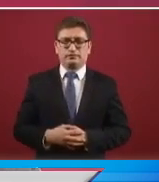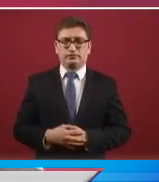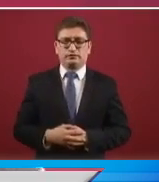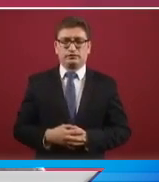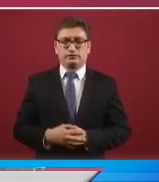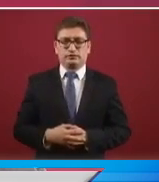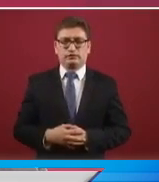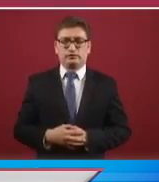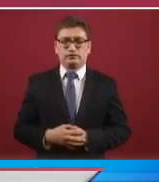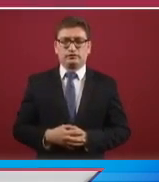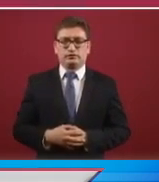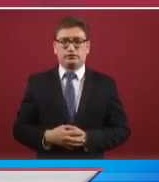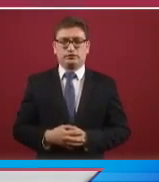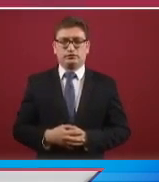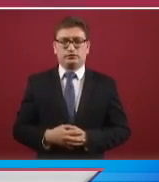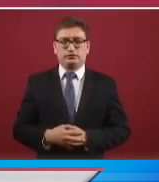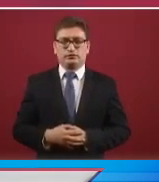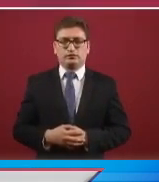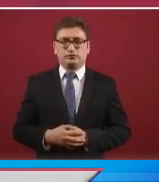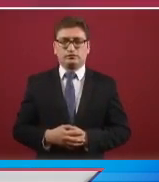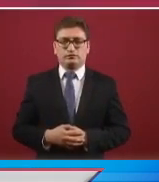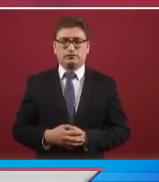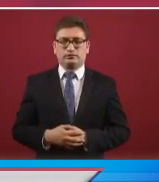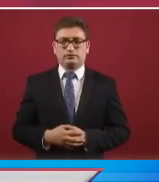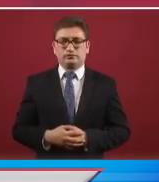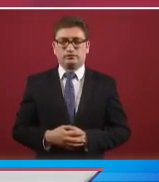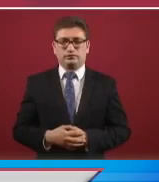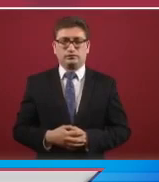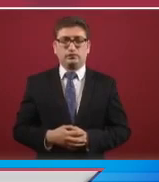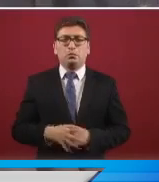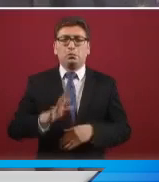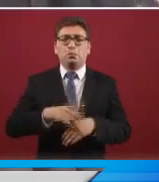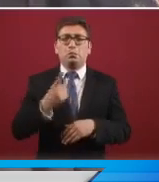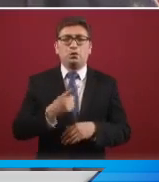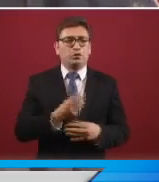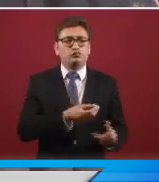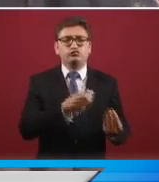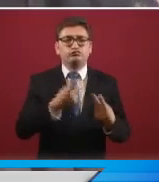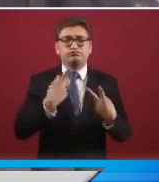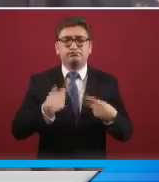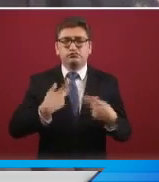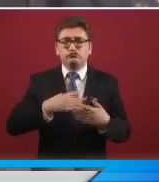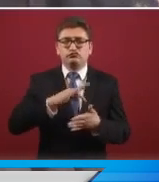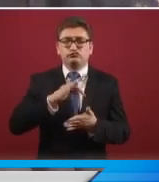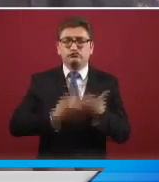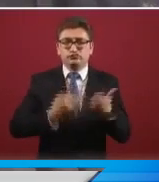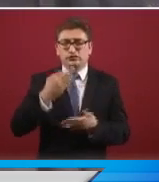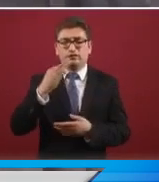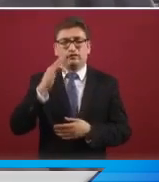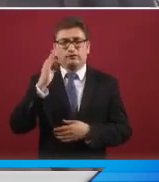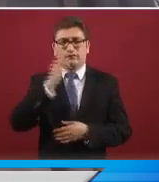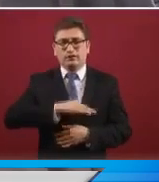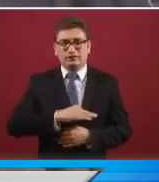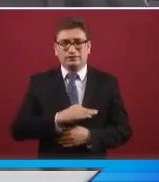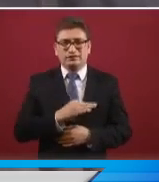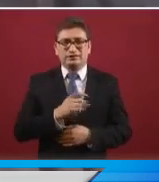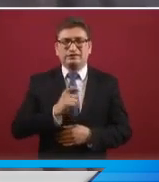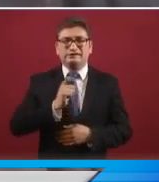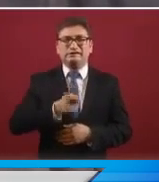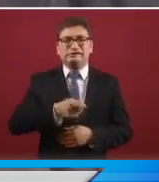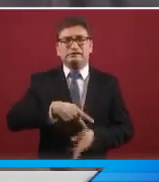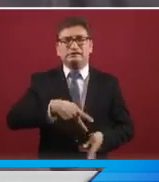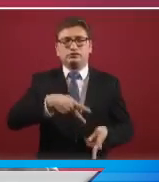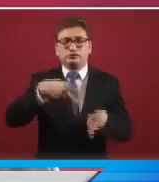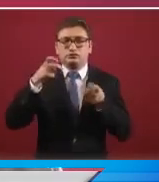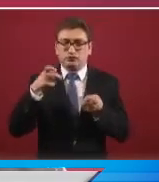por el uso de las facturas falsas. El presidente recuerda que aún está pendiente la discusión